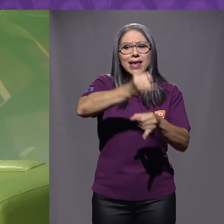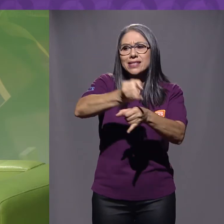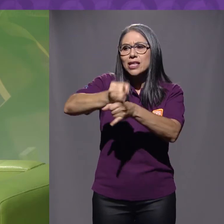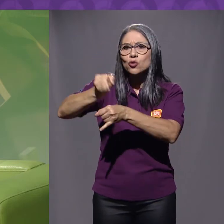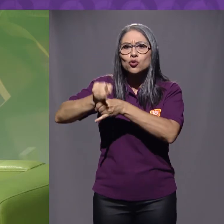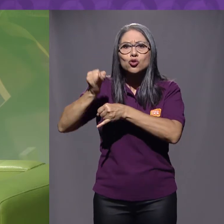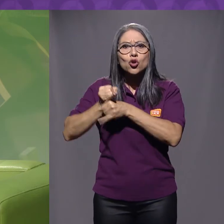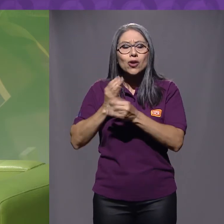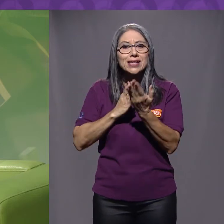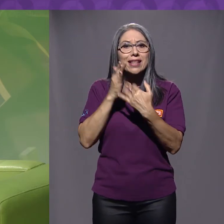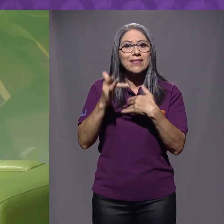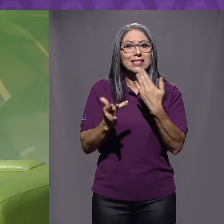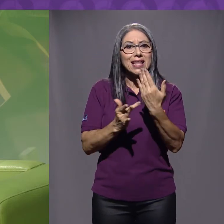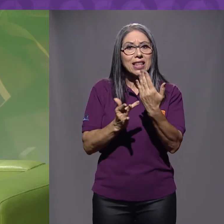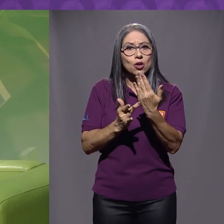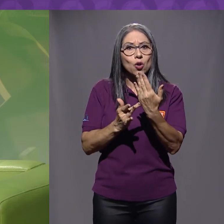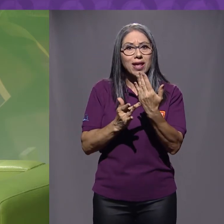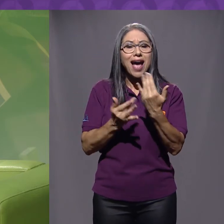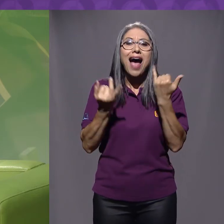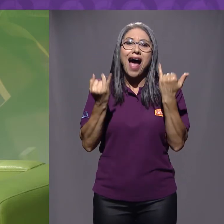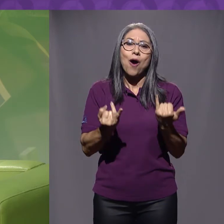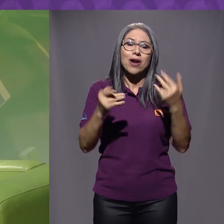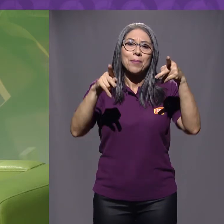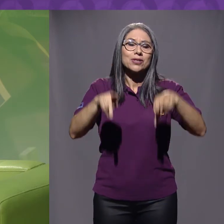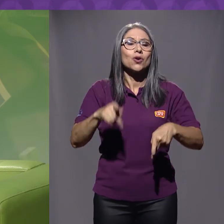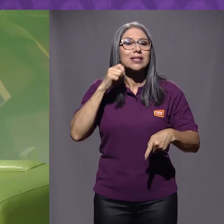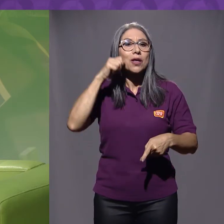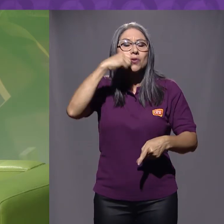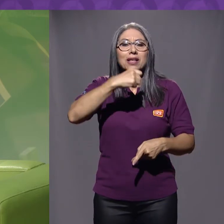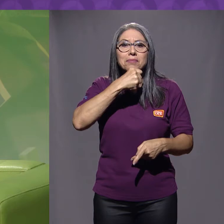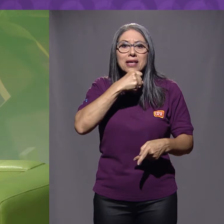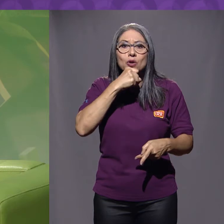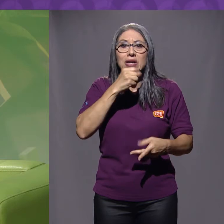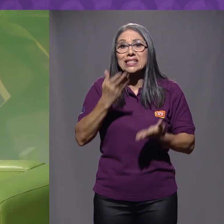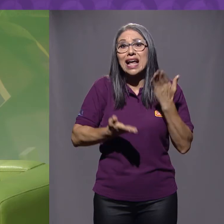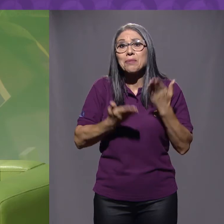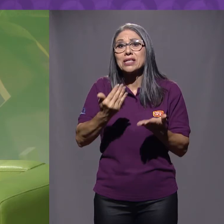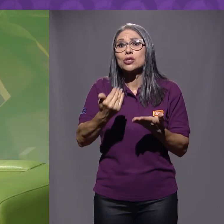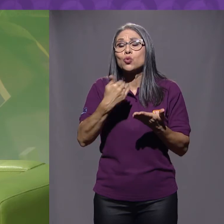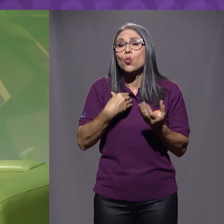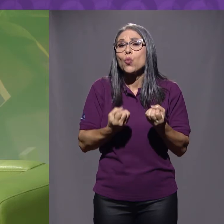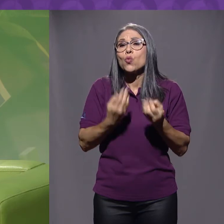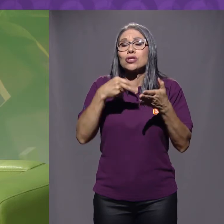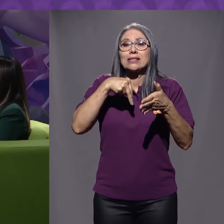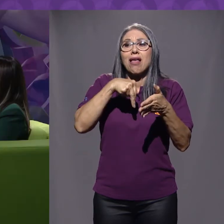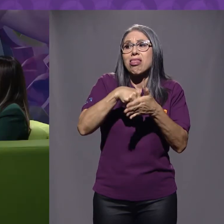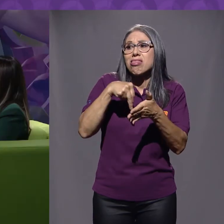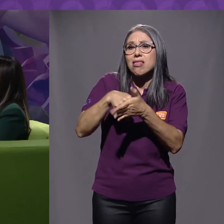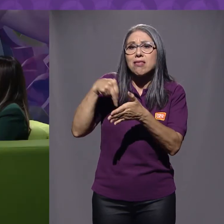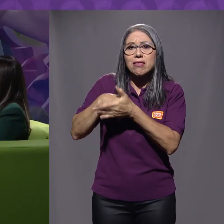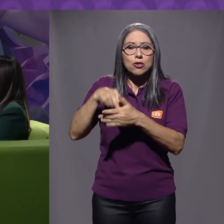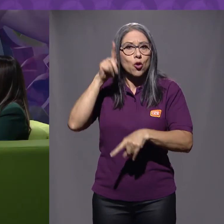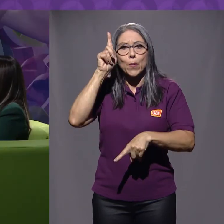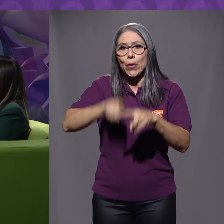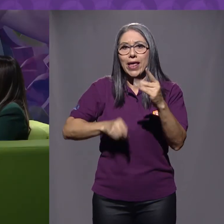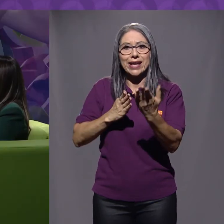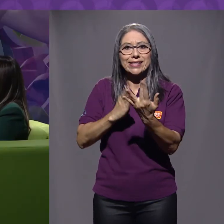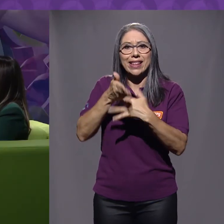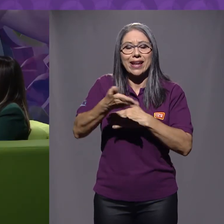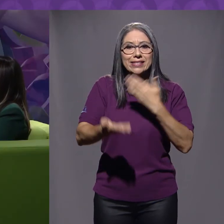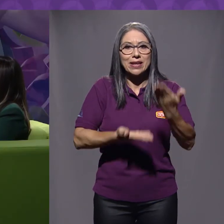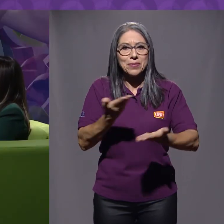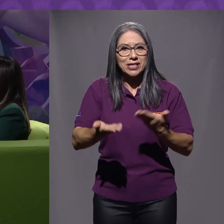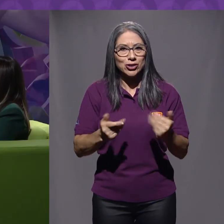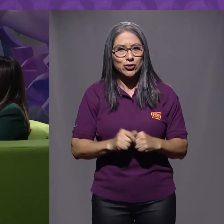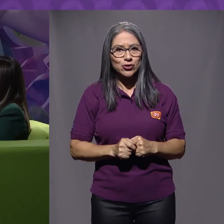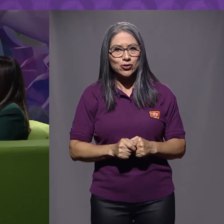instituciones digitalizadas, pues las personas adultas mayores se pudieron ver expuestas a muchas barreras para acceder a servicios, ¿verdad? Y yo creo que hay que